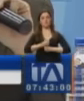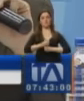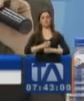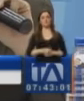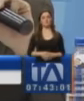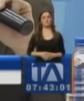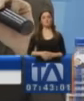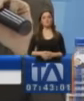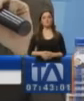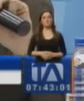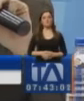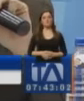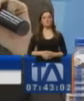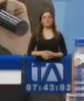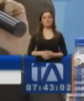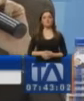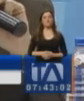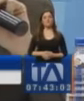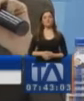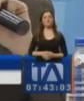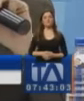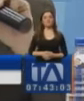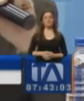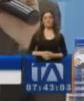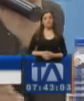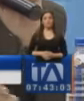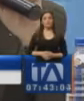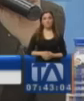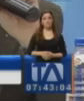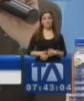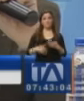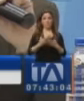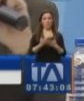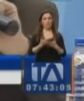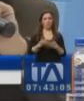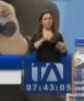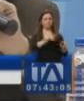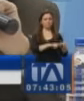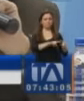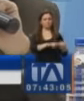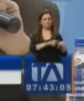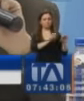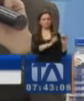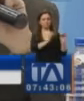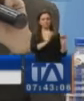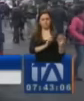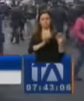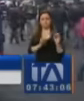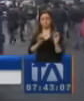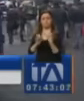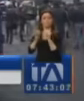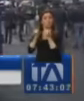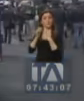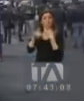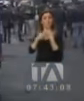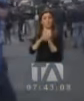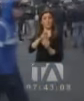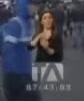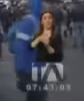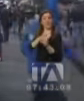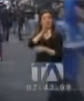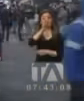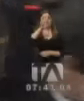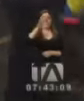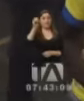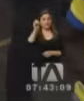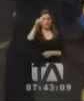igual manera el tratar de poder acomodar a todos los asistentes. 630 personeros